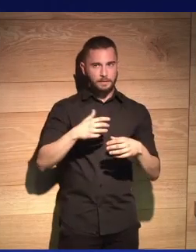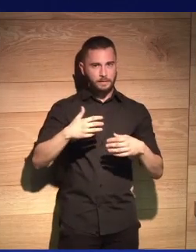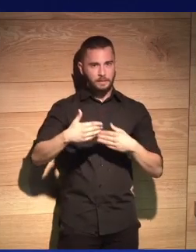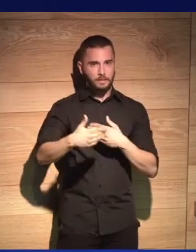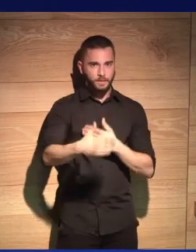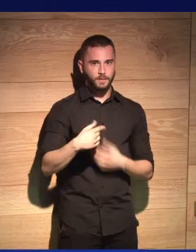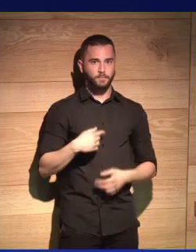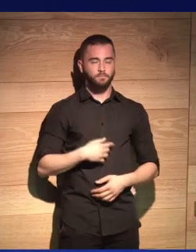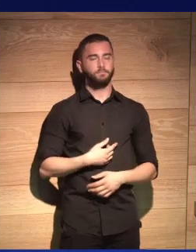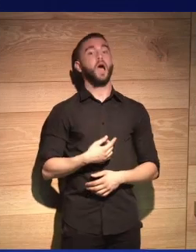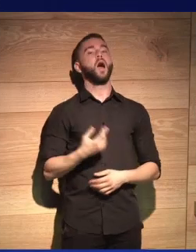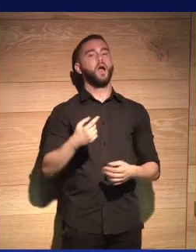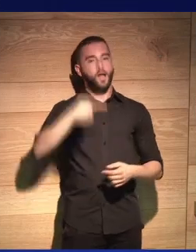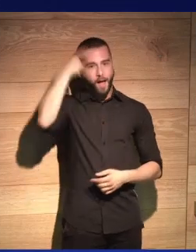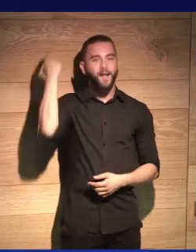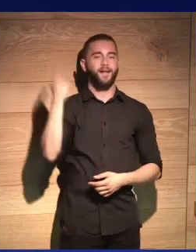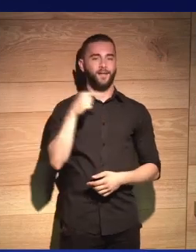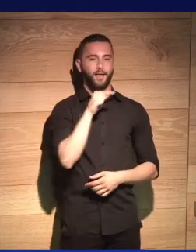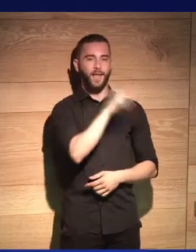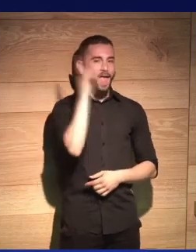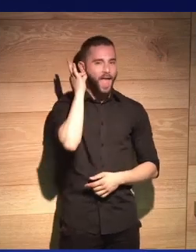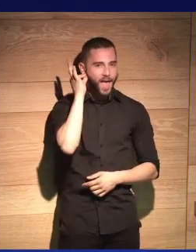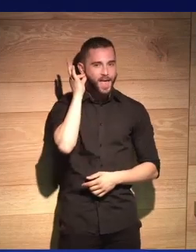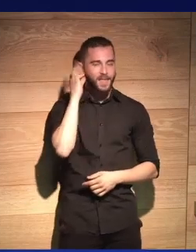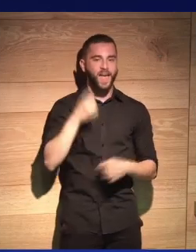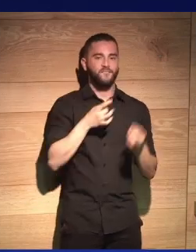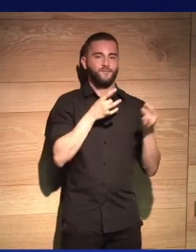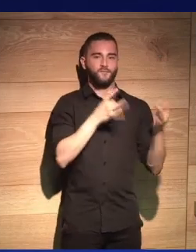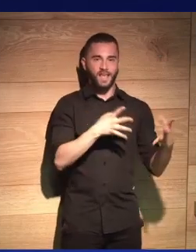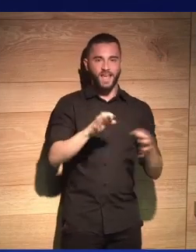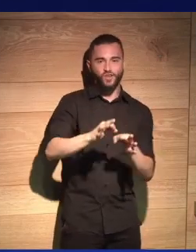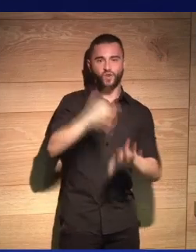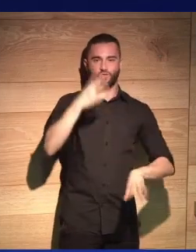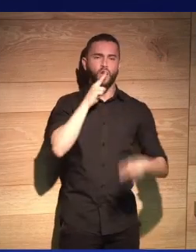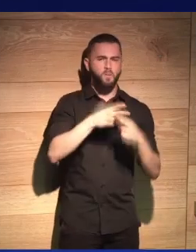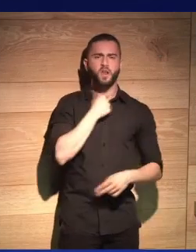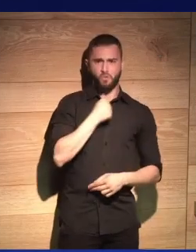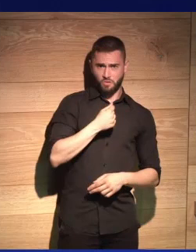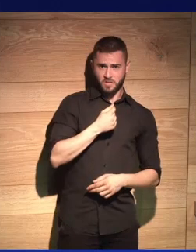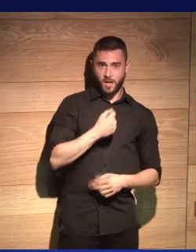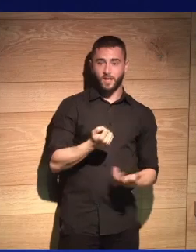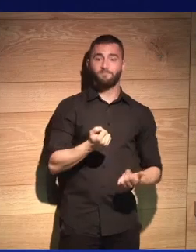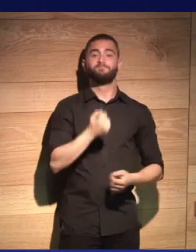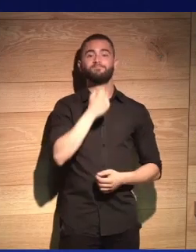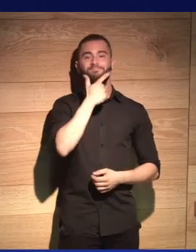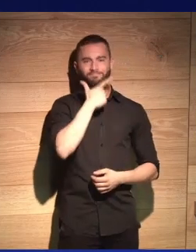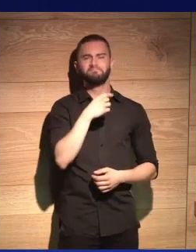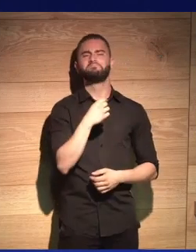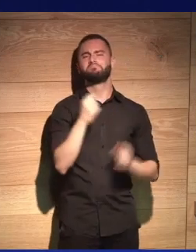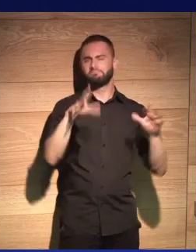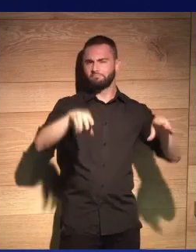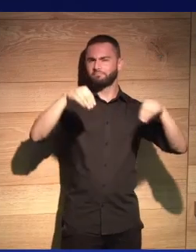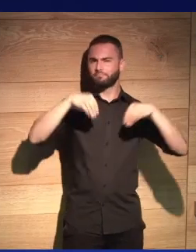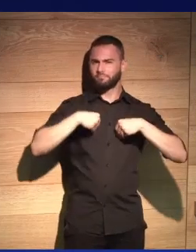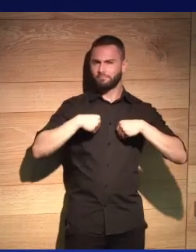Suertuda. Me gusta el nombre, así que sonrío con aceptación, o tal vez con gratitud. Es la primera